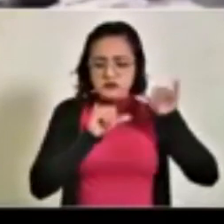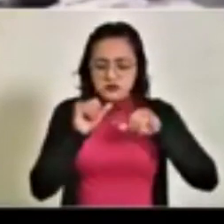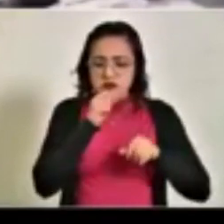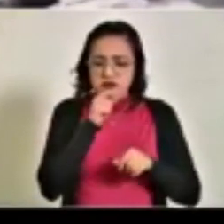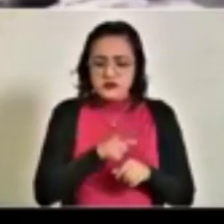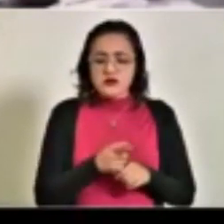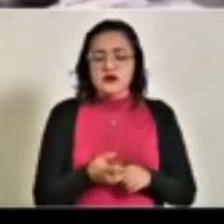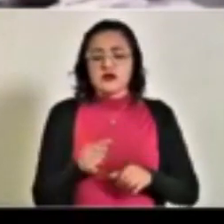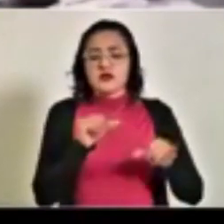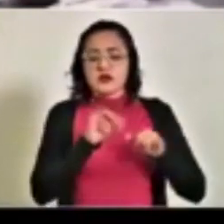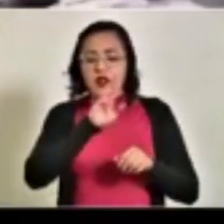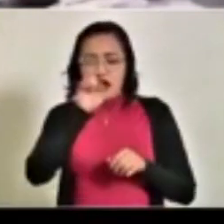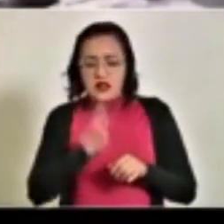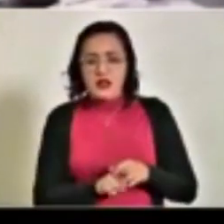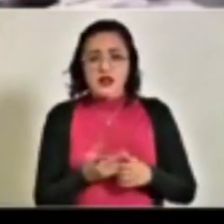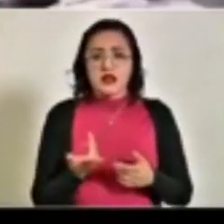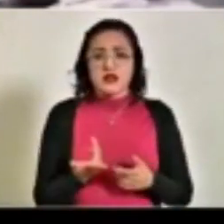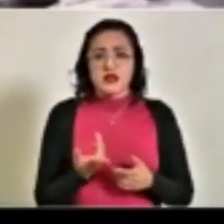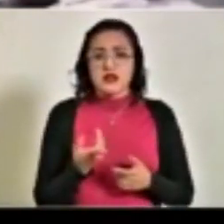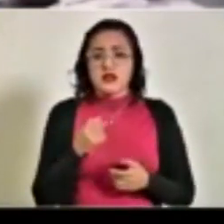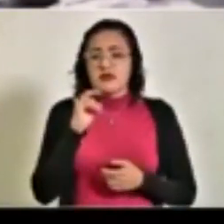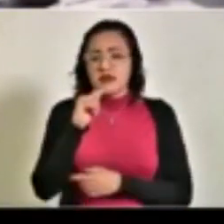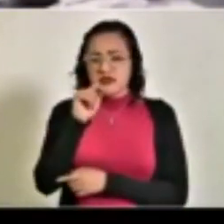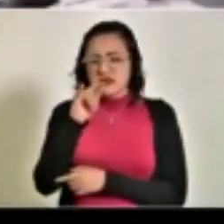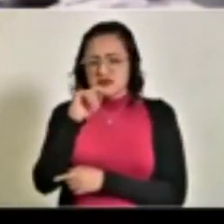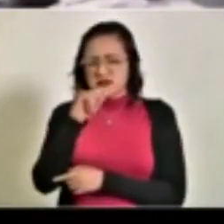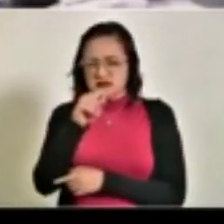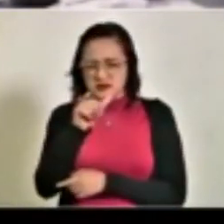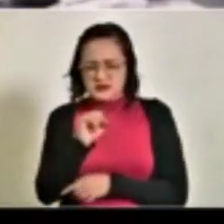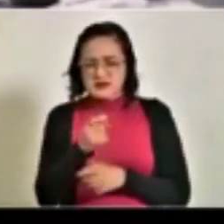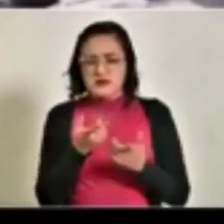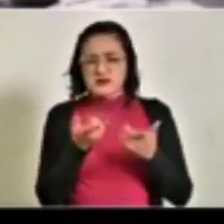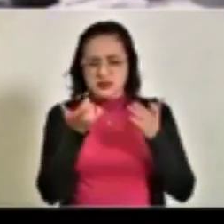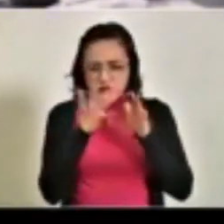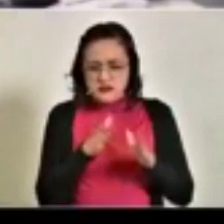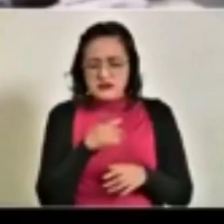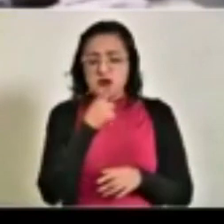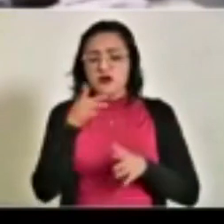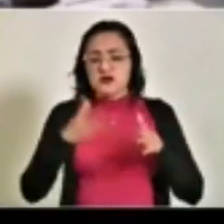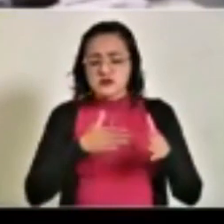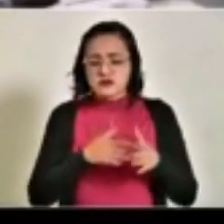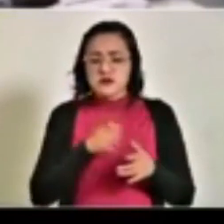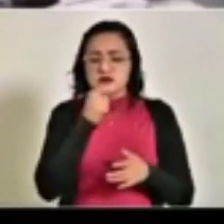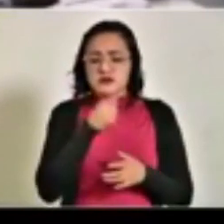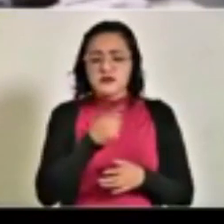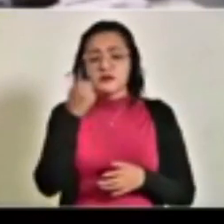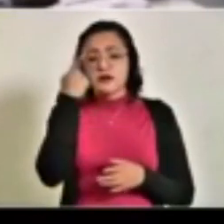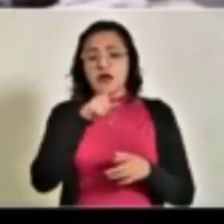laboratoristas, técnicos radiólogos, dietistas, cocineros y personal para lavandería.